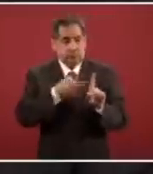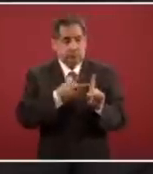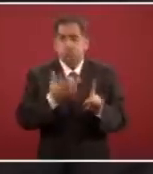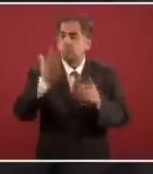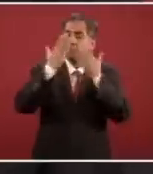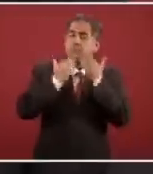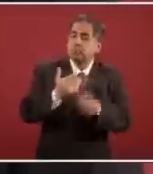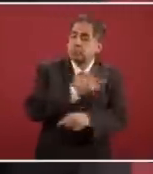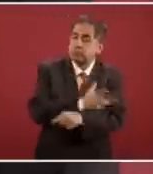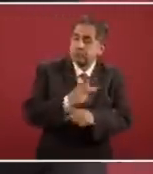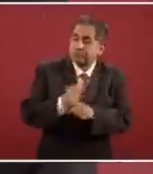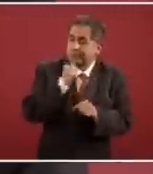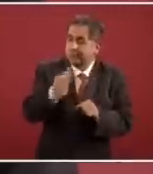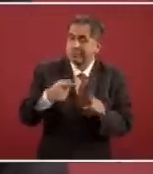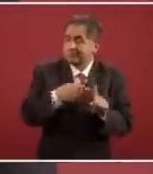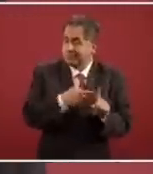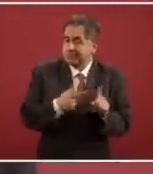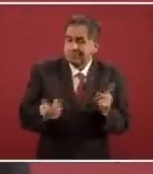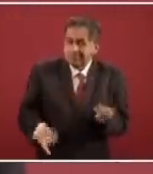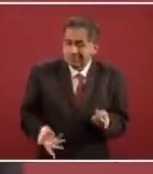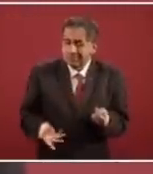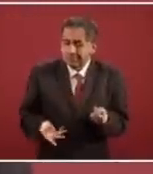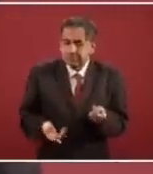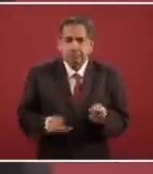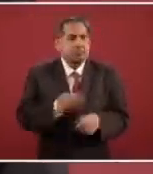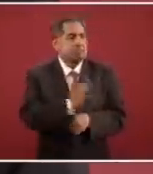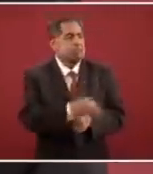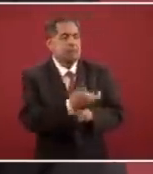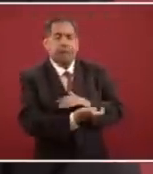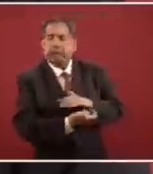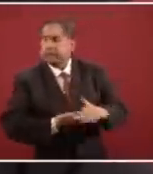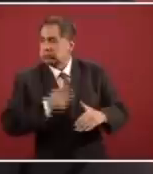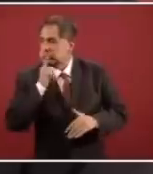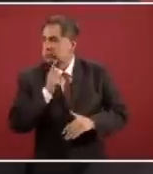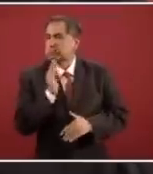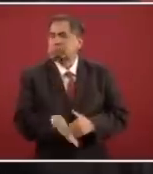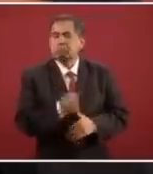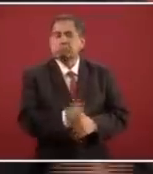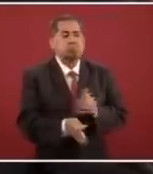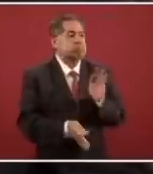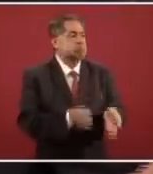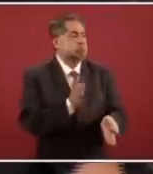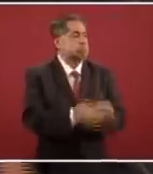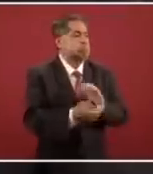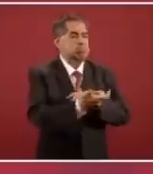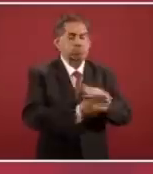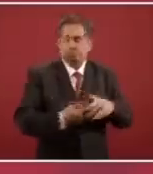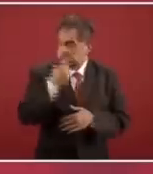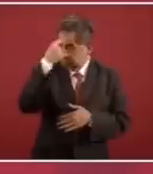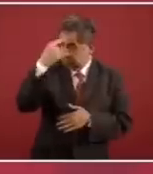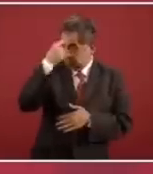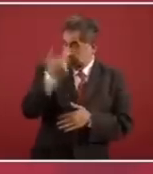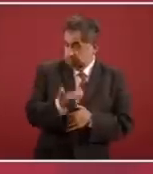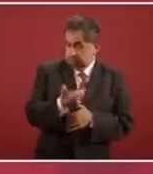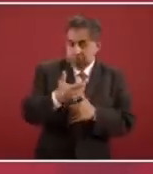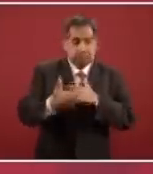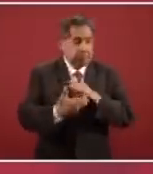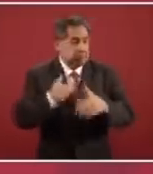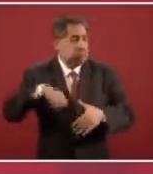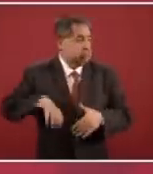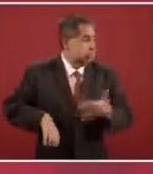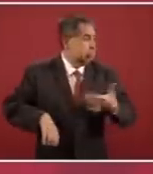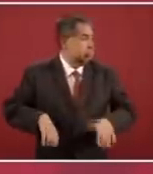deshonesto, que es capaz de recibir sobornos, que lo que le importa es el dinero, el triunfar a toda